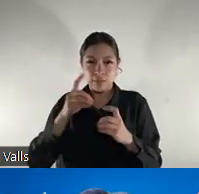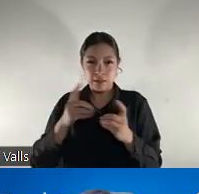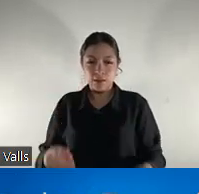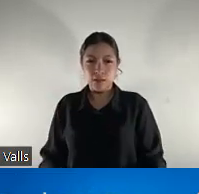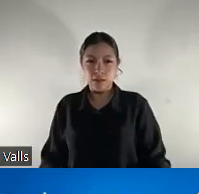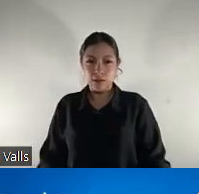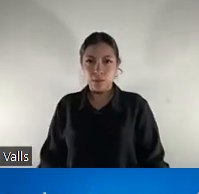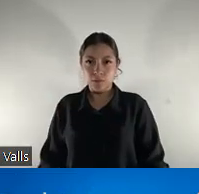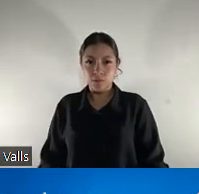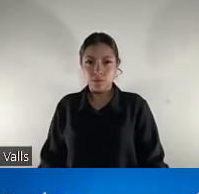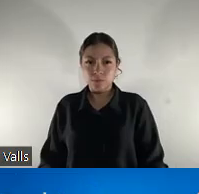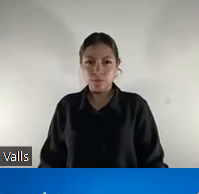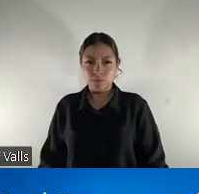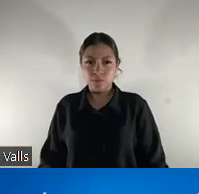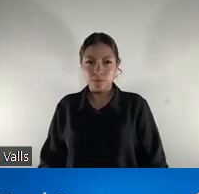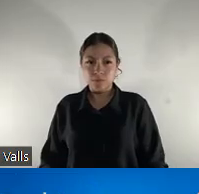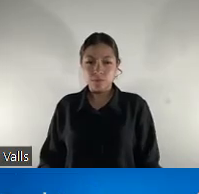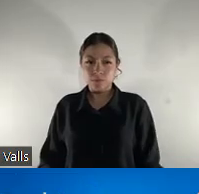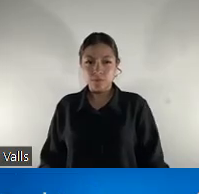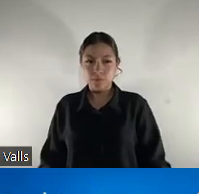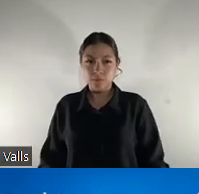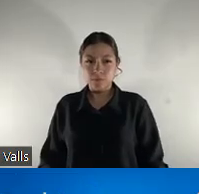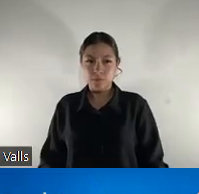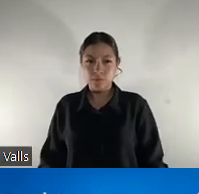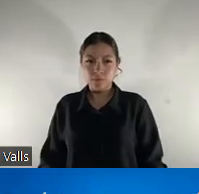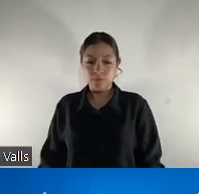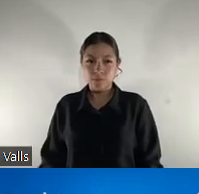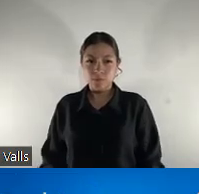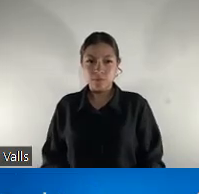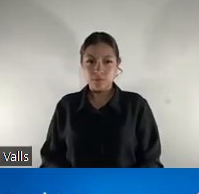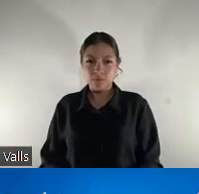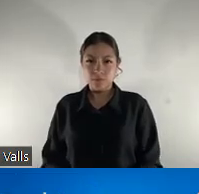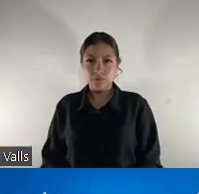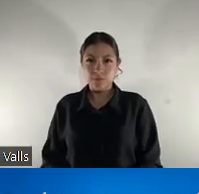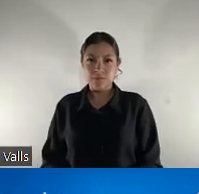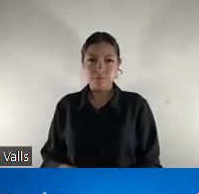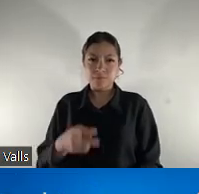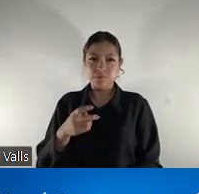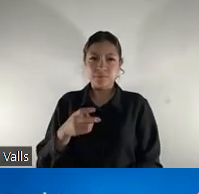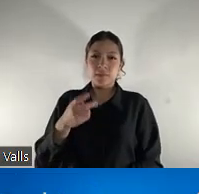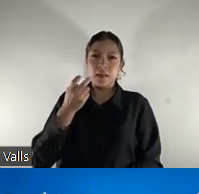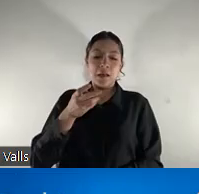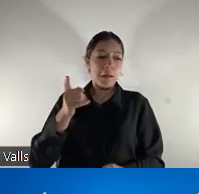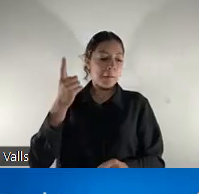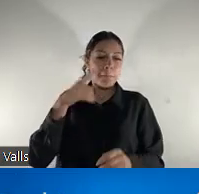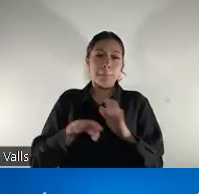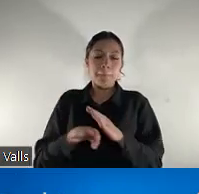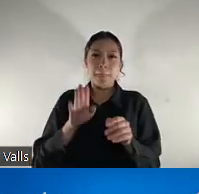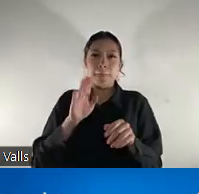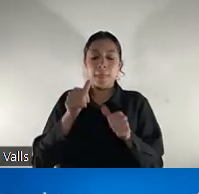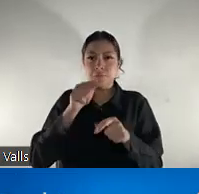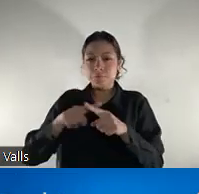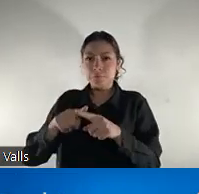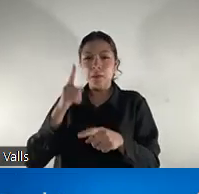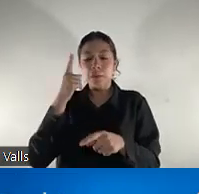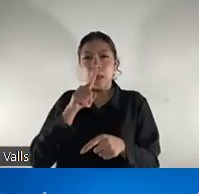proceso general de atención. Vemos que es en base a un equipo multidisciplinario con un enfoque biopsicosocial. El